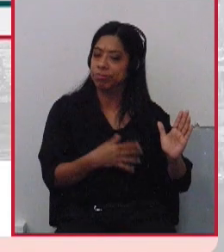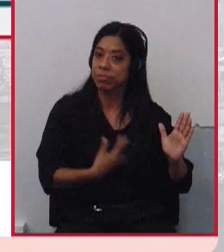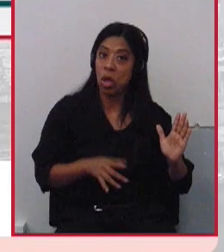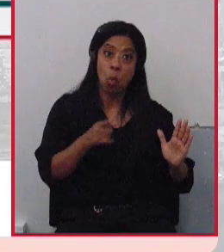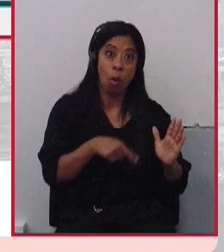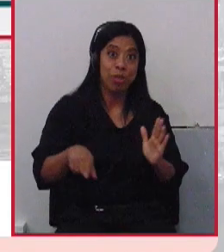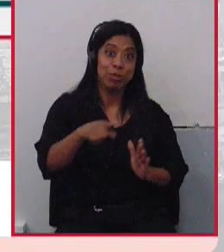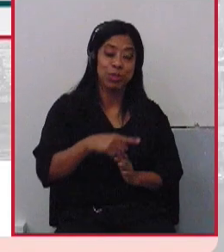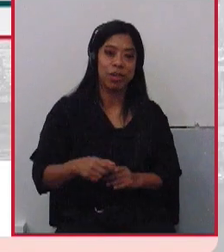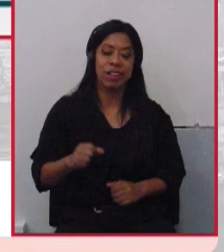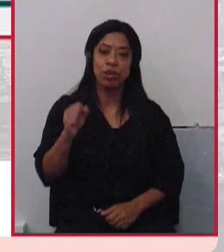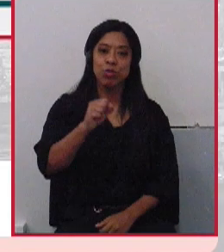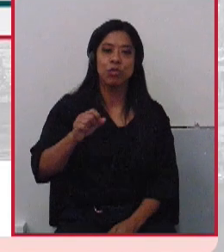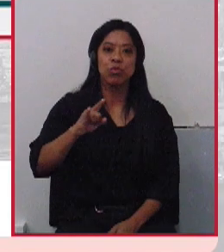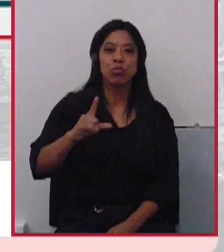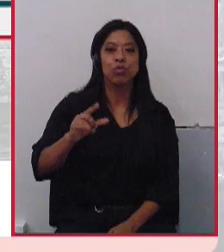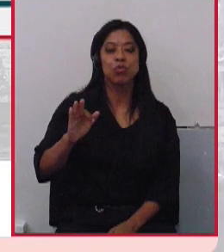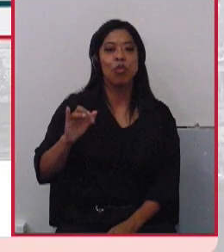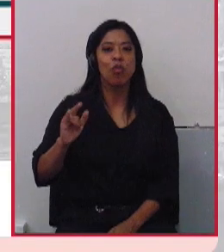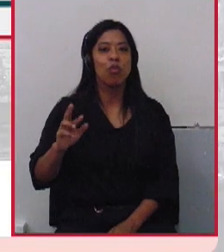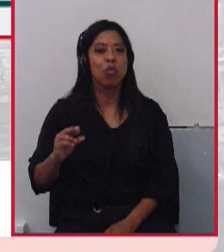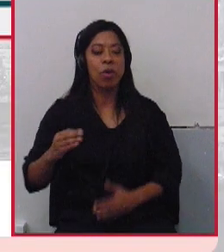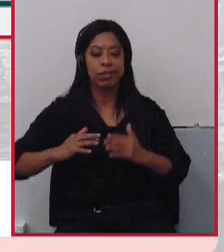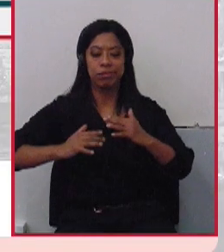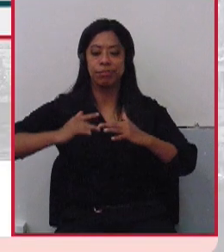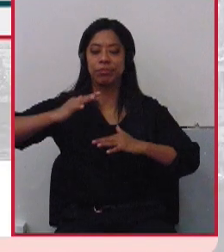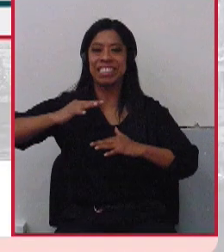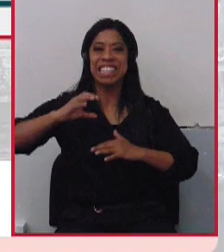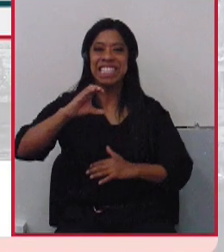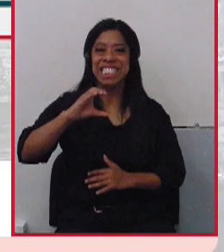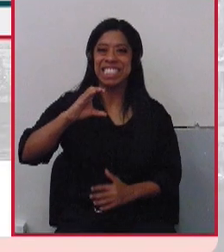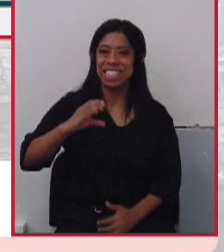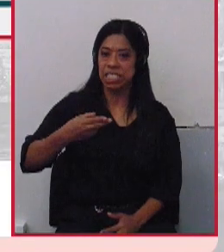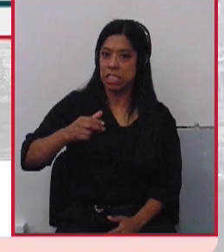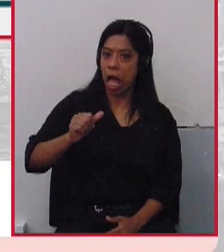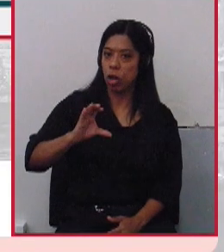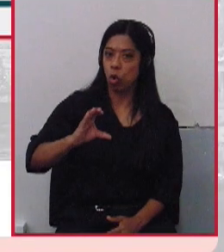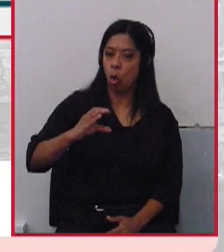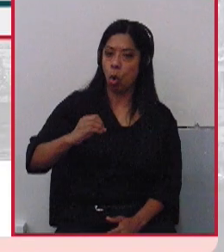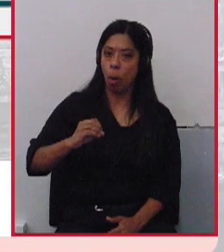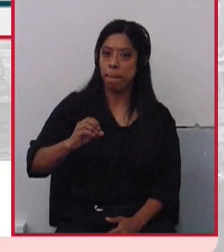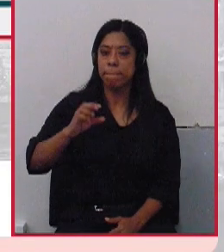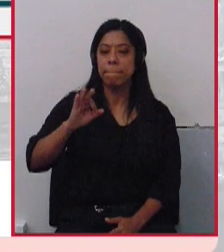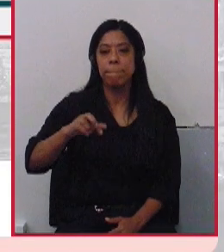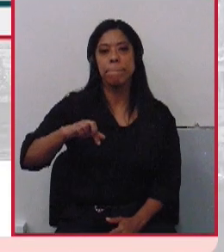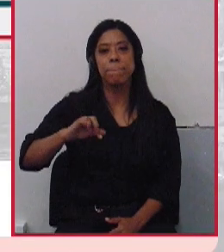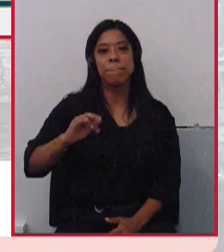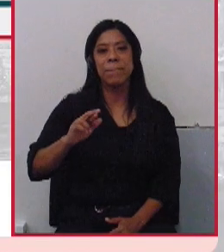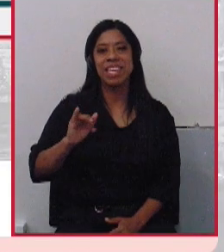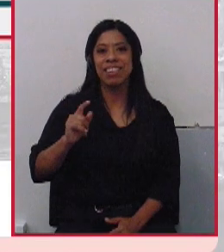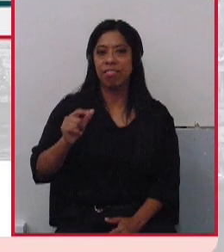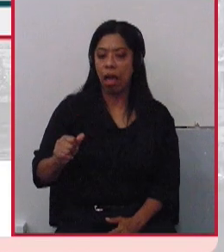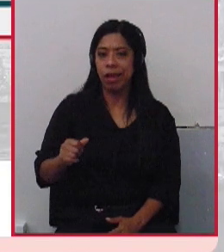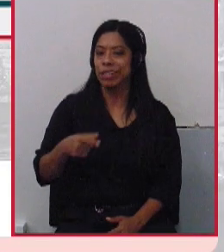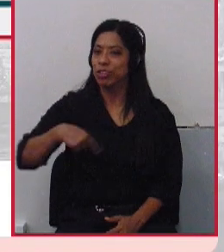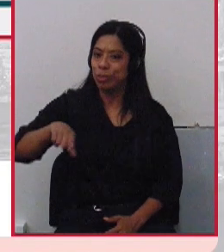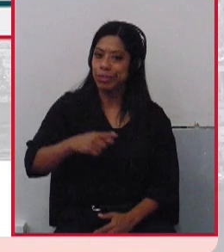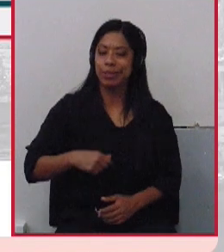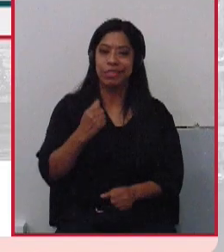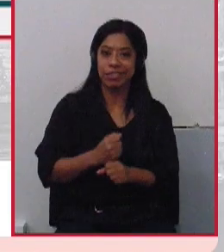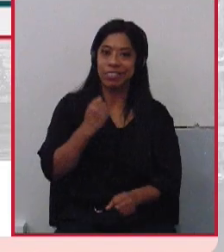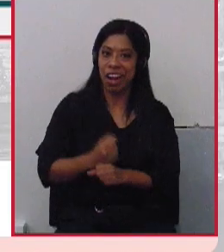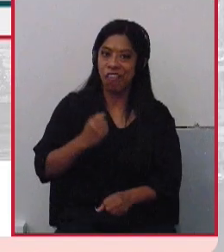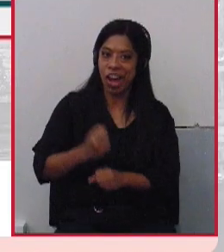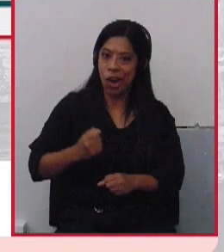que cuando tú tratas un sulfuro de una chalcopirita con leyes más bajas, ¿no? Estamos siendo bastante sostenidos en nuestra operación, en nuestros grados